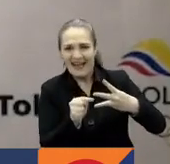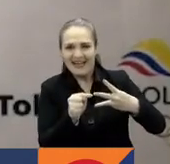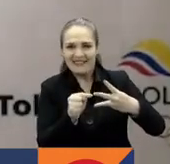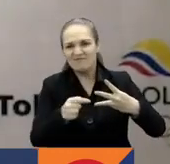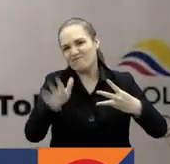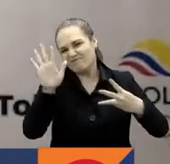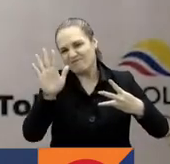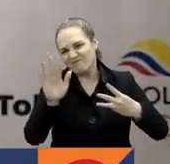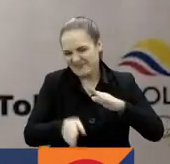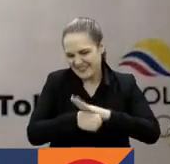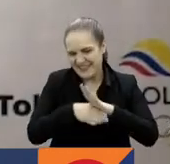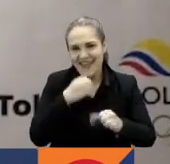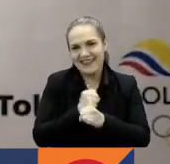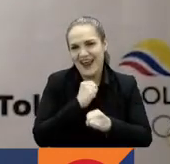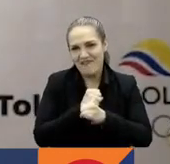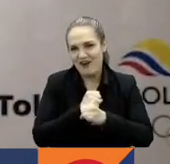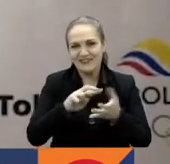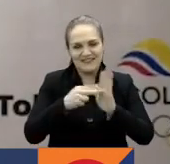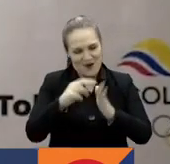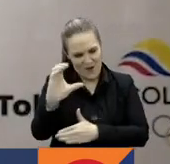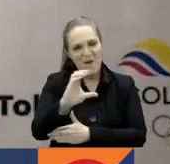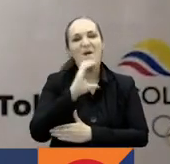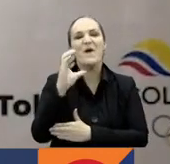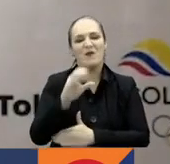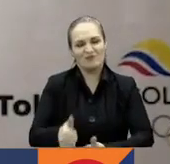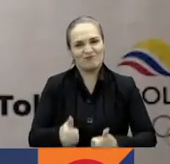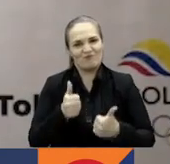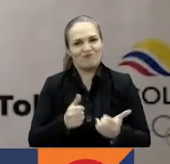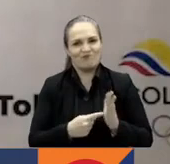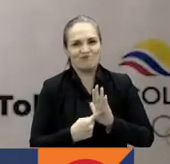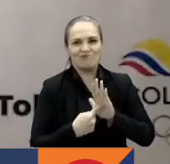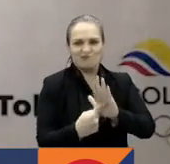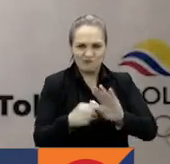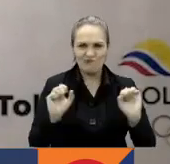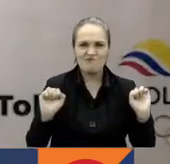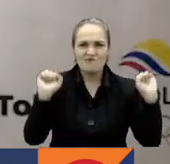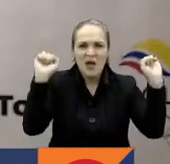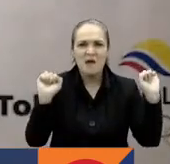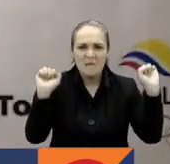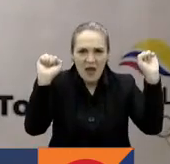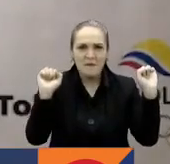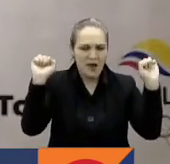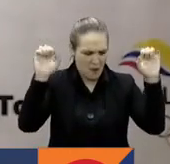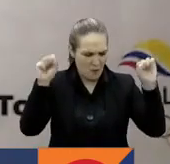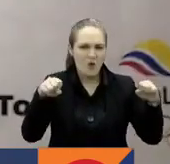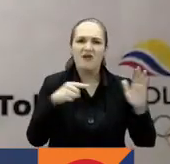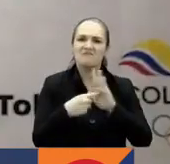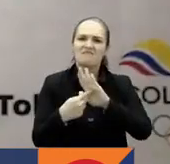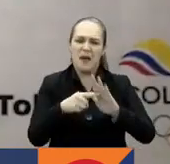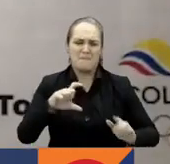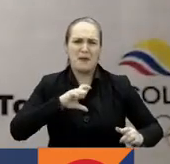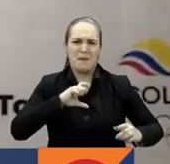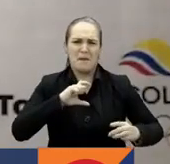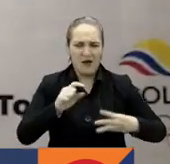seguir trabajando. Eso demuestra que Colombia y nuestro levantamiento de pesas puede ganar también muchas medallas